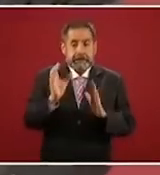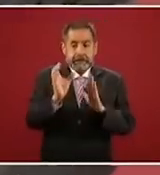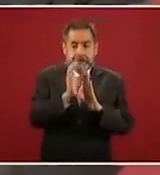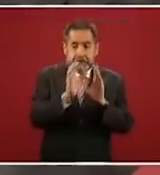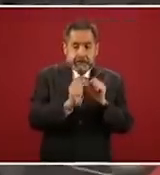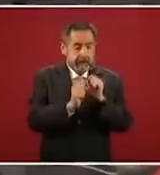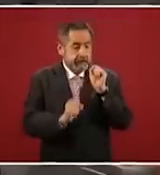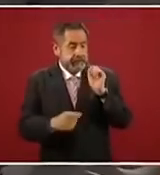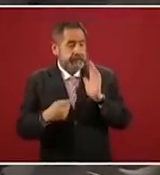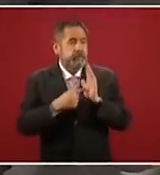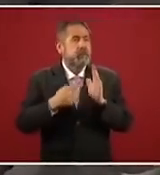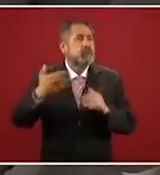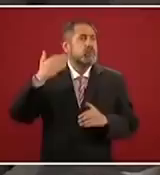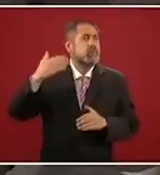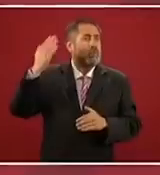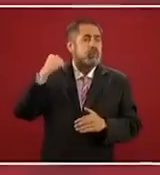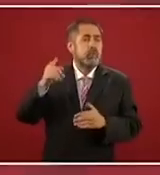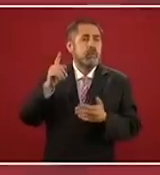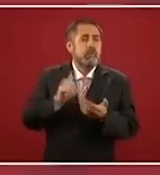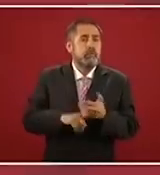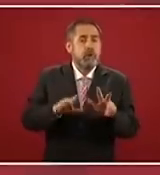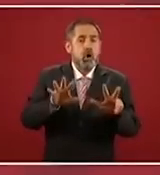de